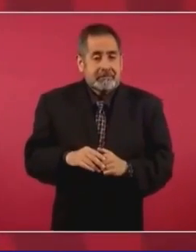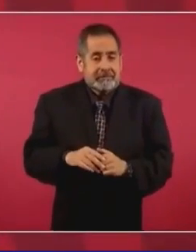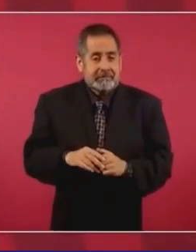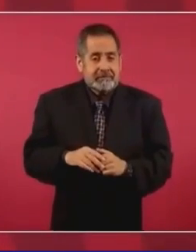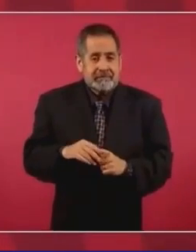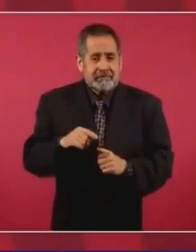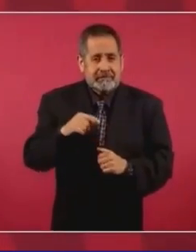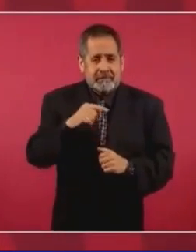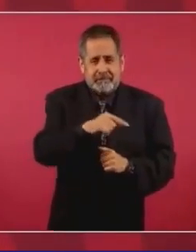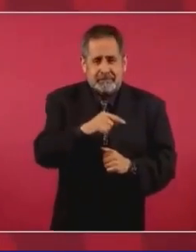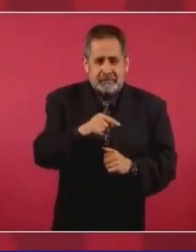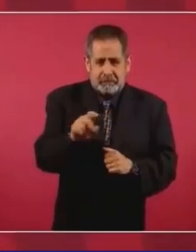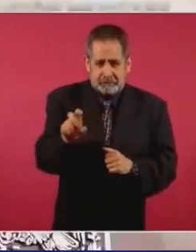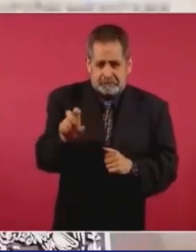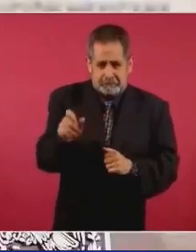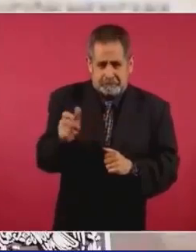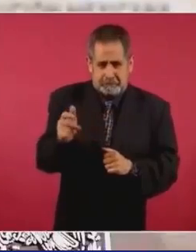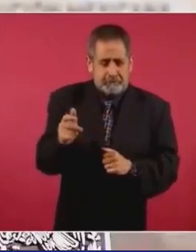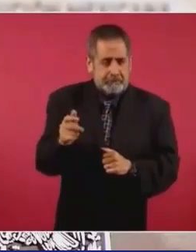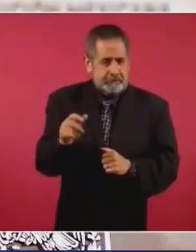de que se le va cambiando